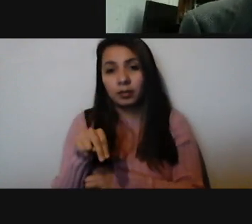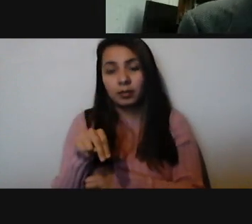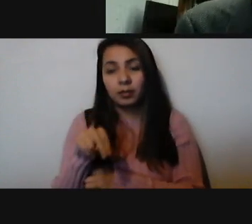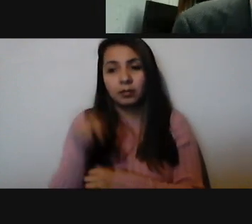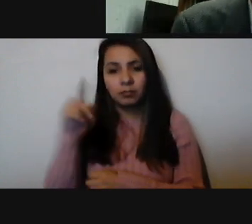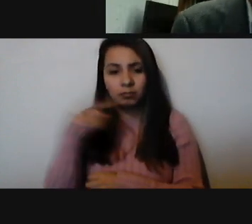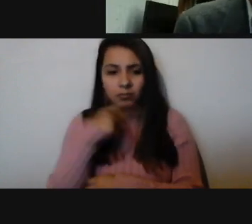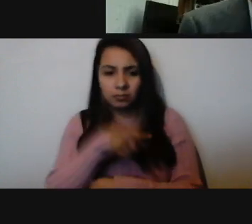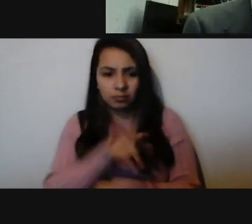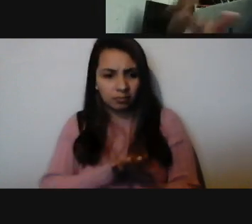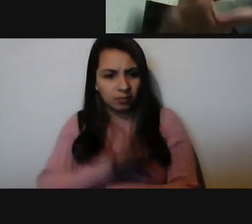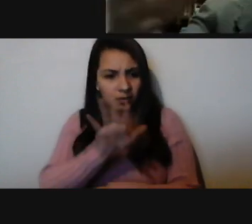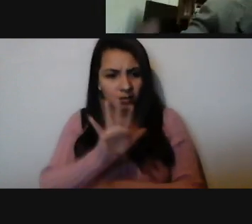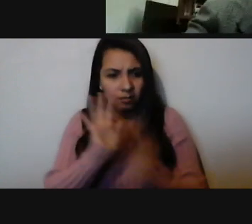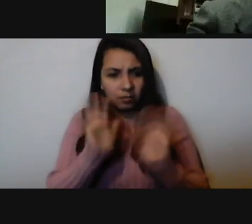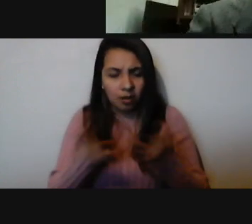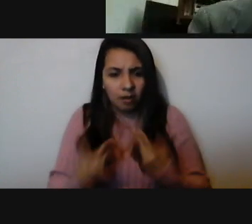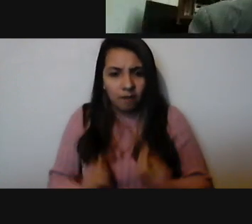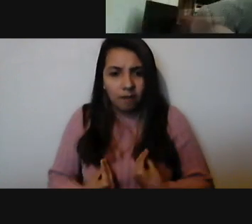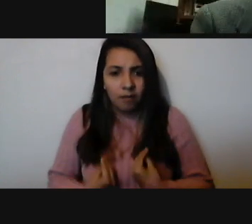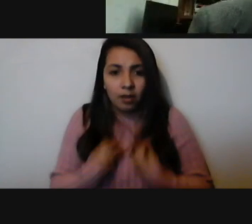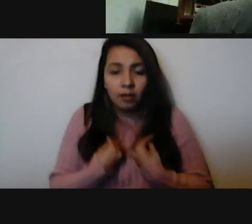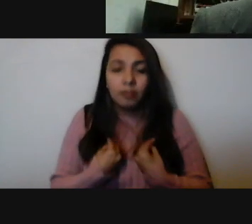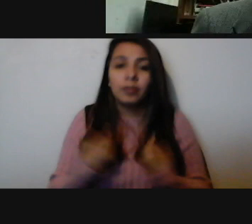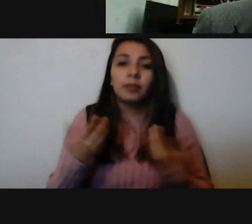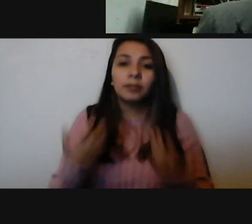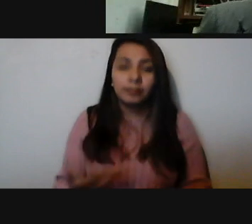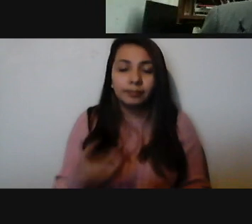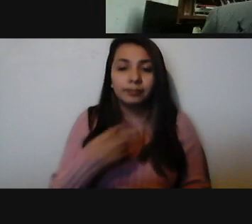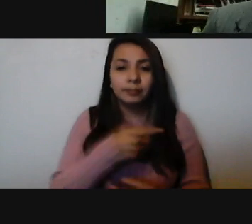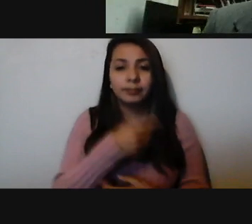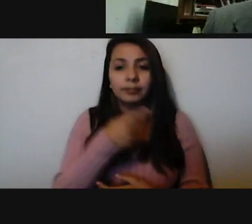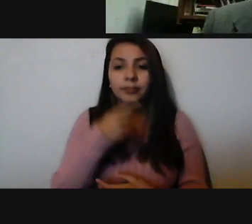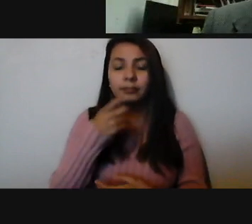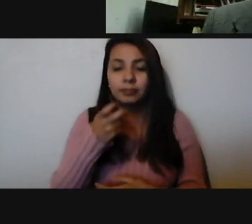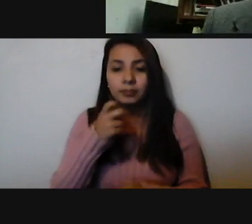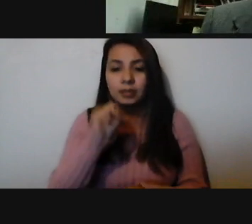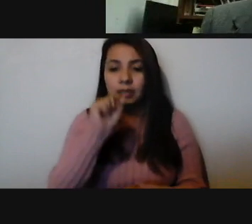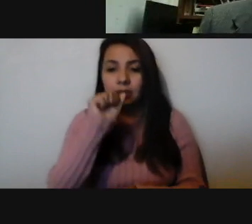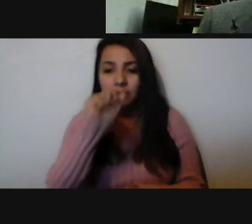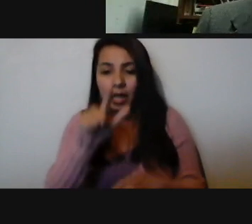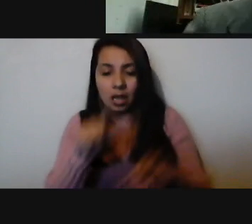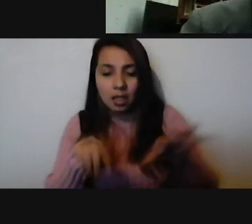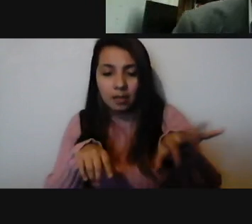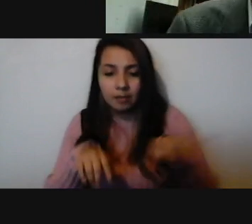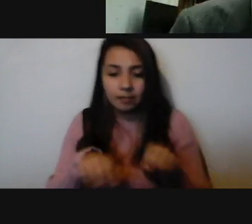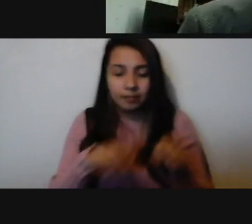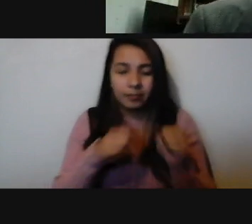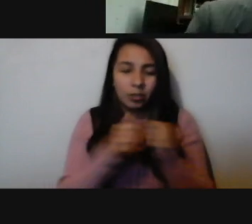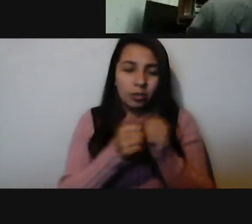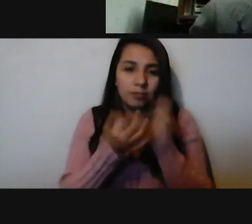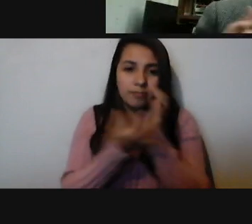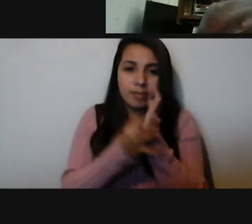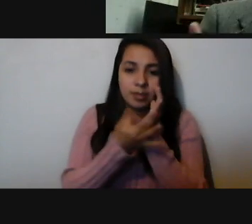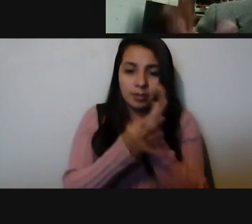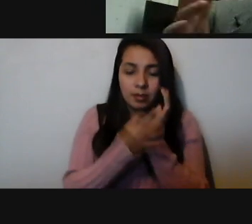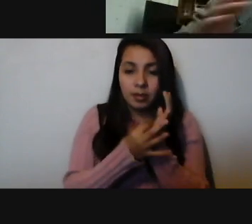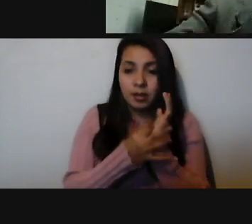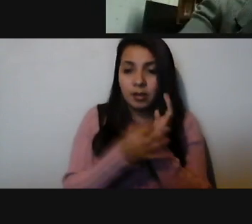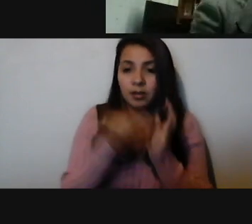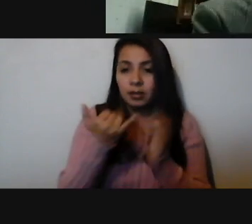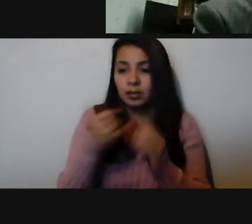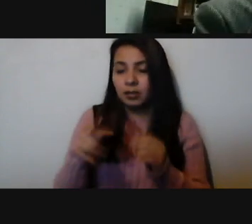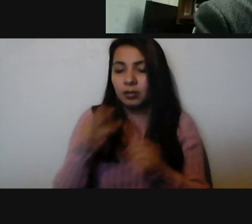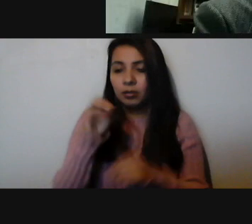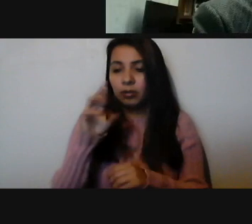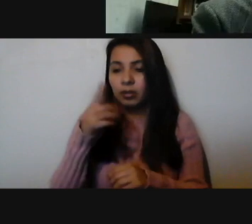le manda fotografías a Oparin, y Oparin le dice que justamente parecen ya organismos vivos. Entonces, lo que está trabajando son compuestos